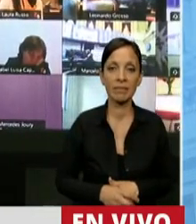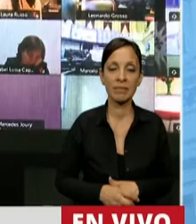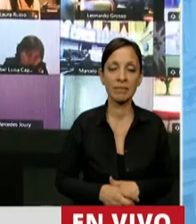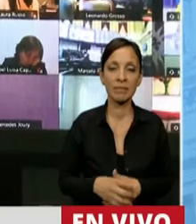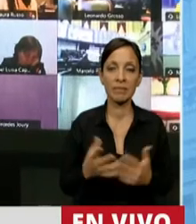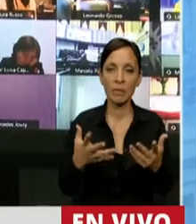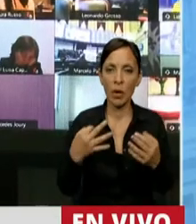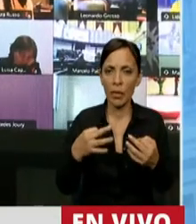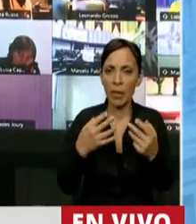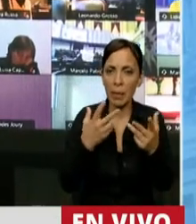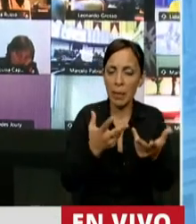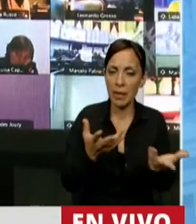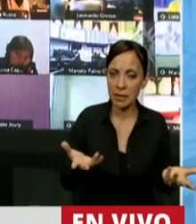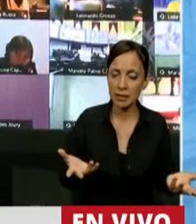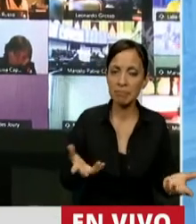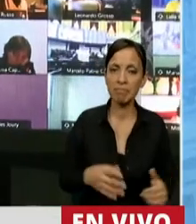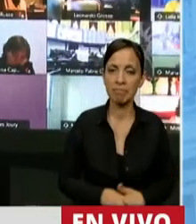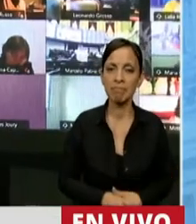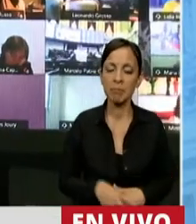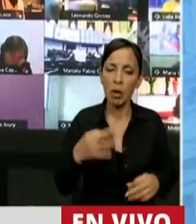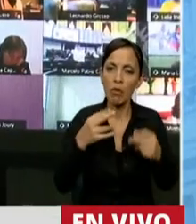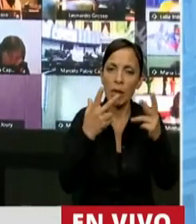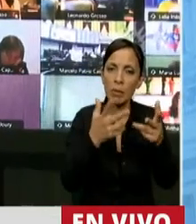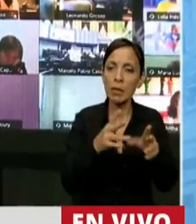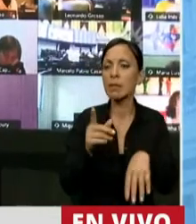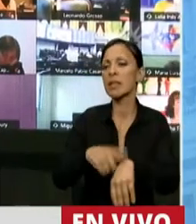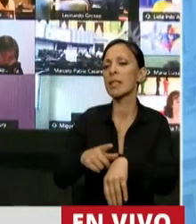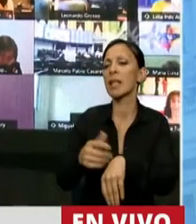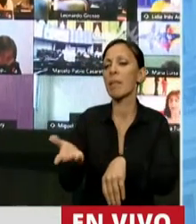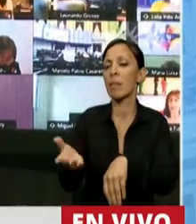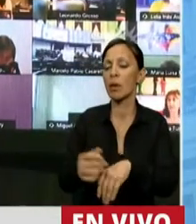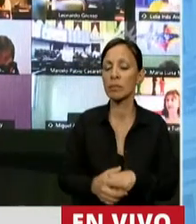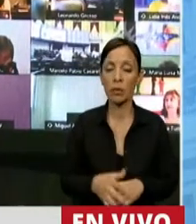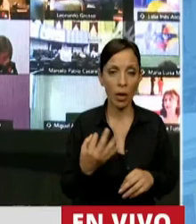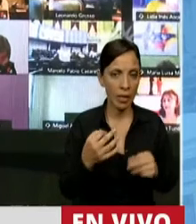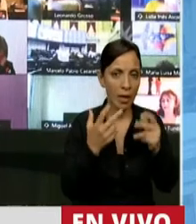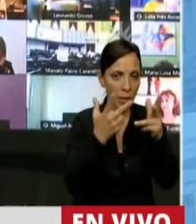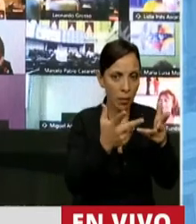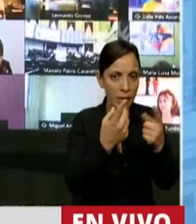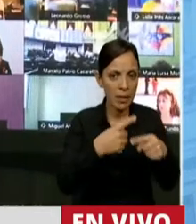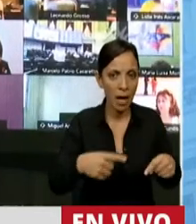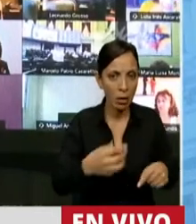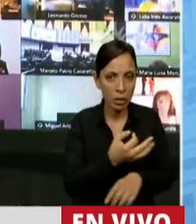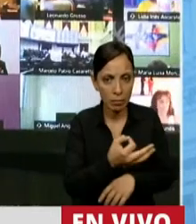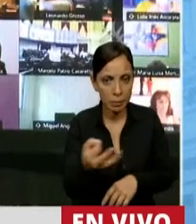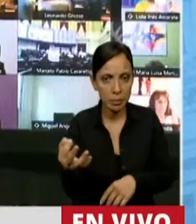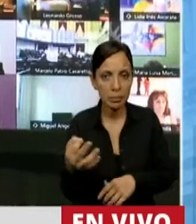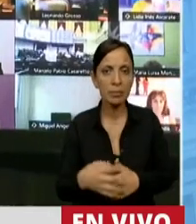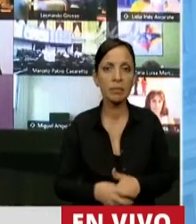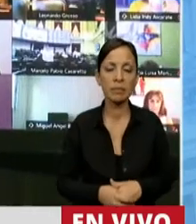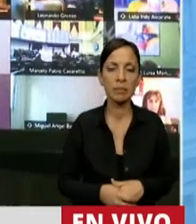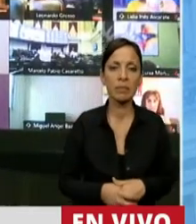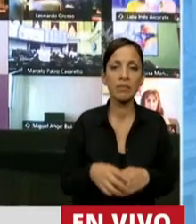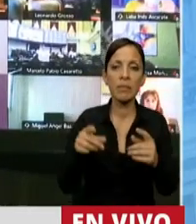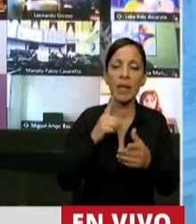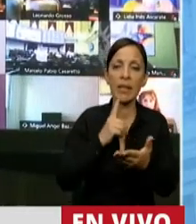Y hay que decirlo, hay que decir las cosas como son. Tiempo, señor diputado. Hay que decir las cosas como son, señor presidente. Esta es una